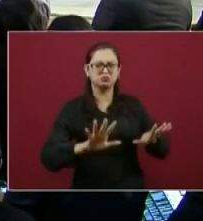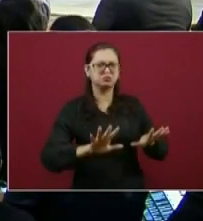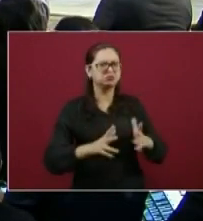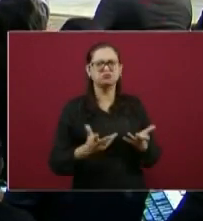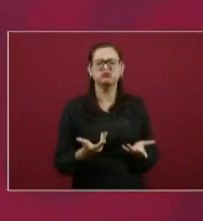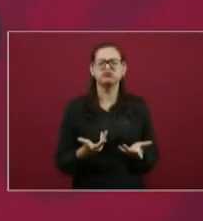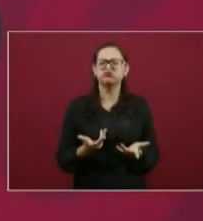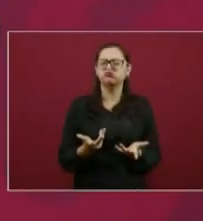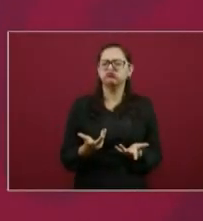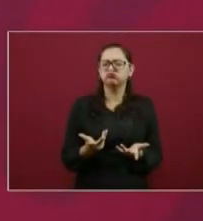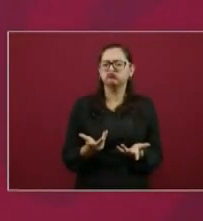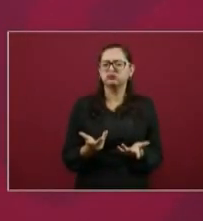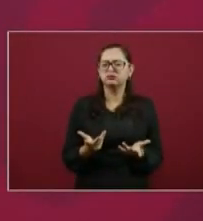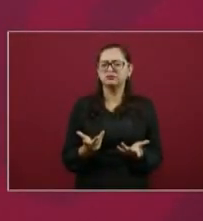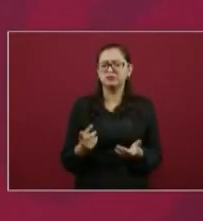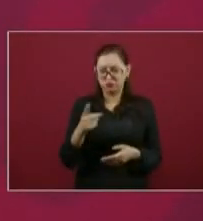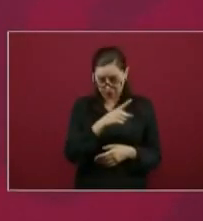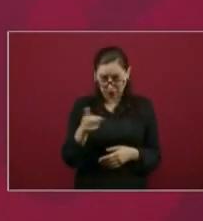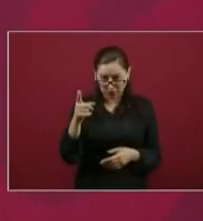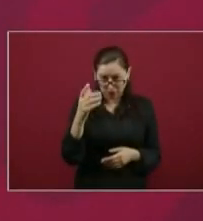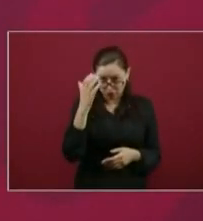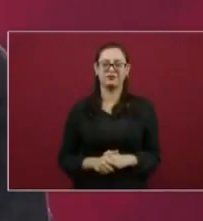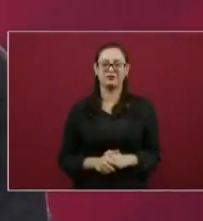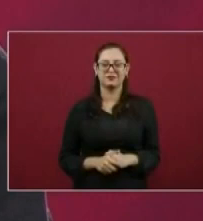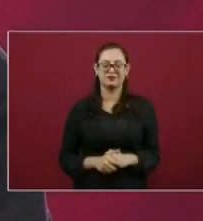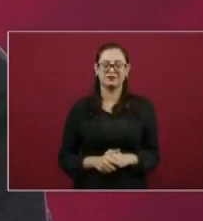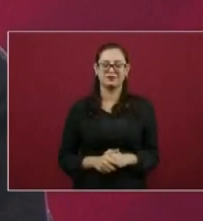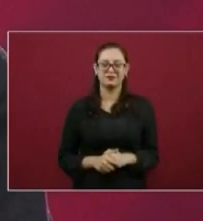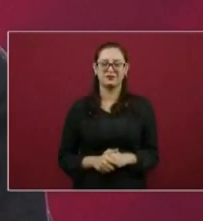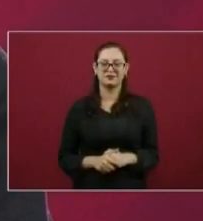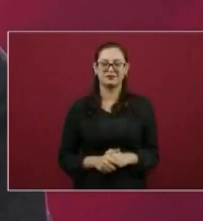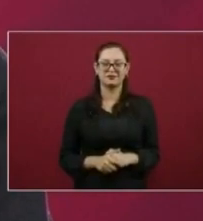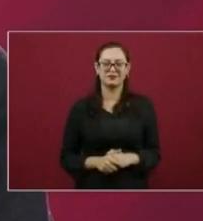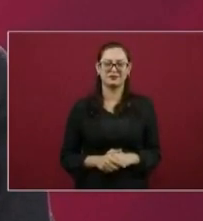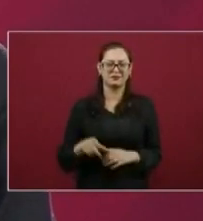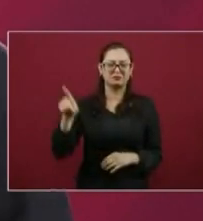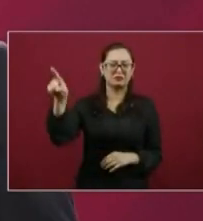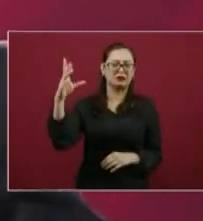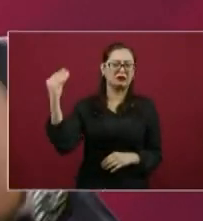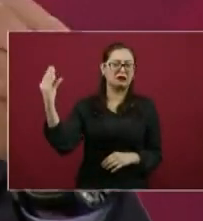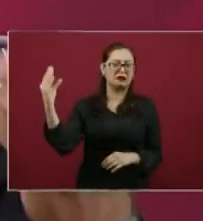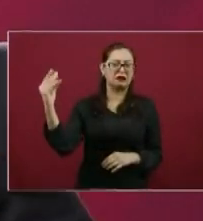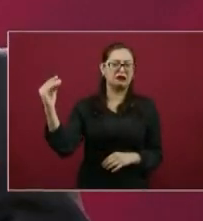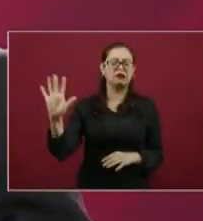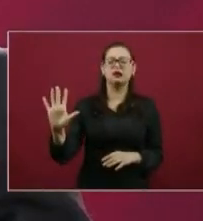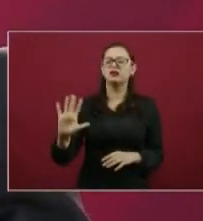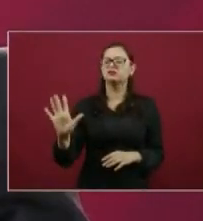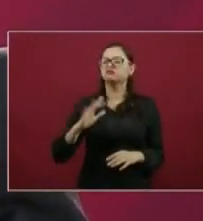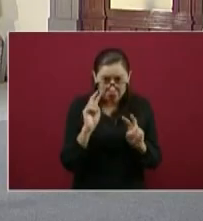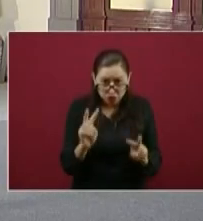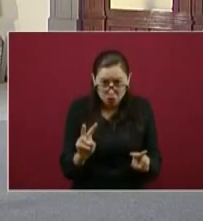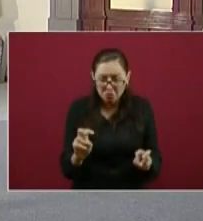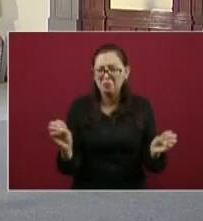había sido enviado de manera privada al rey irritó al gobierno español en su respuesta aseguró que la llegada de los españoles a las actuales tierras